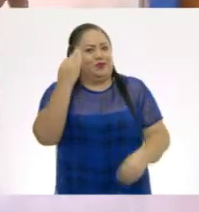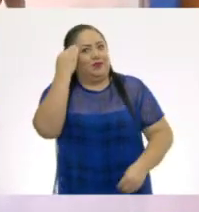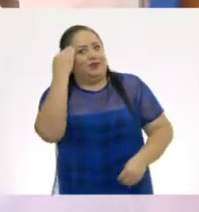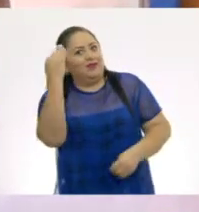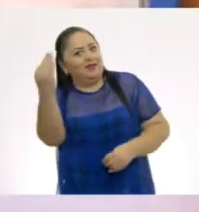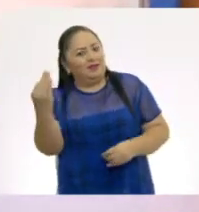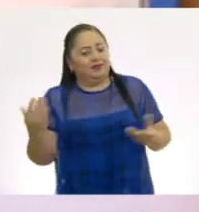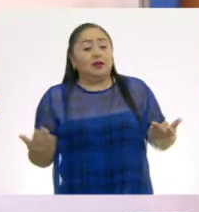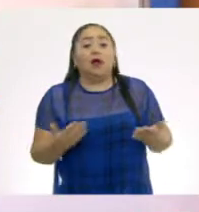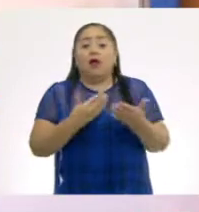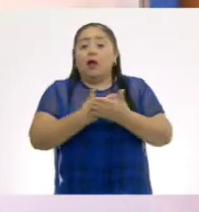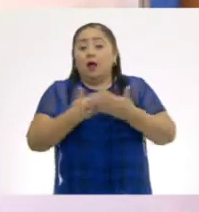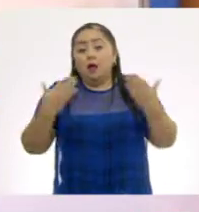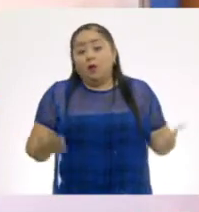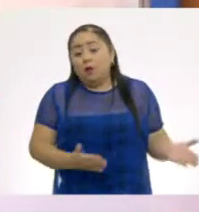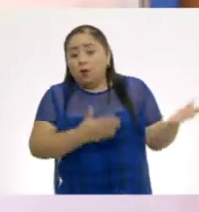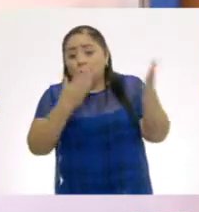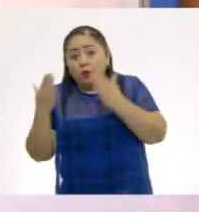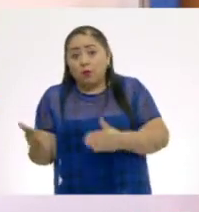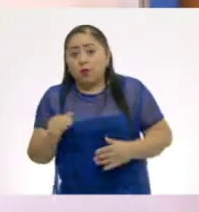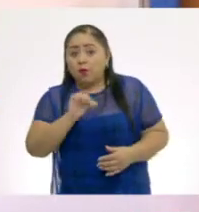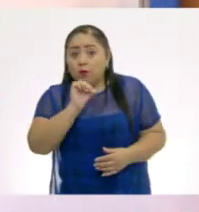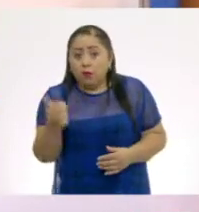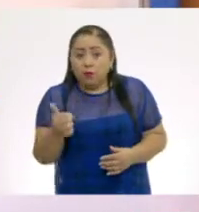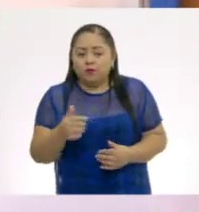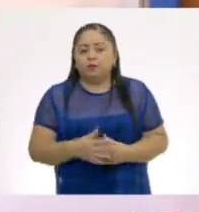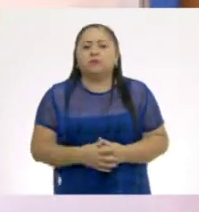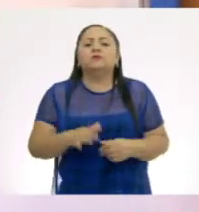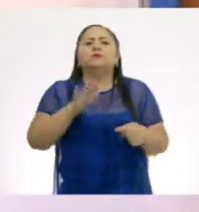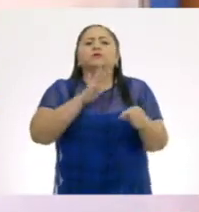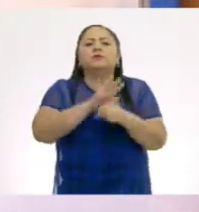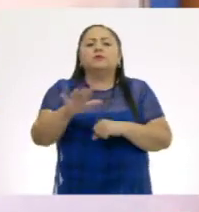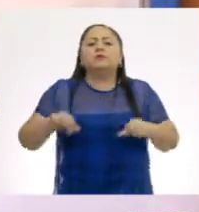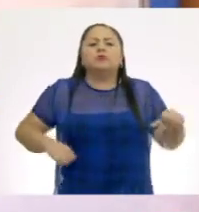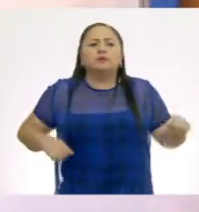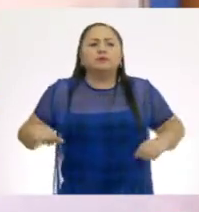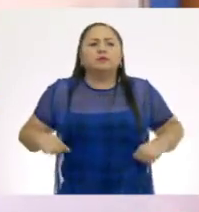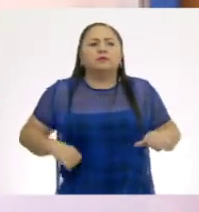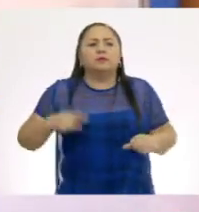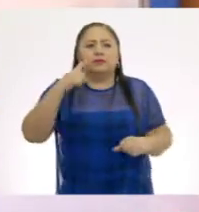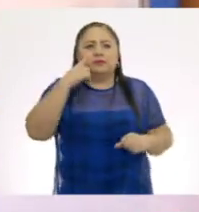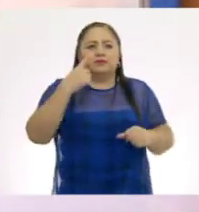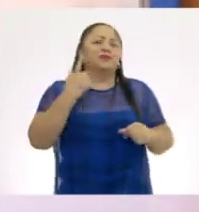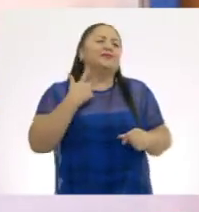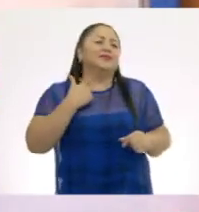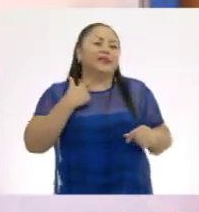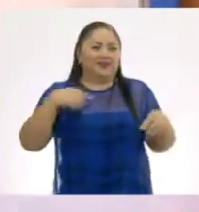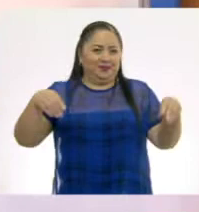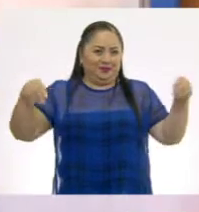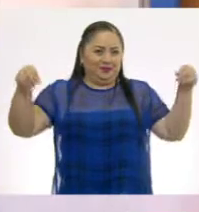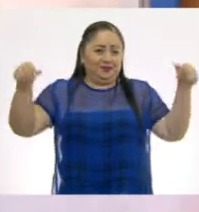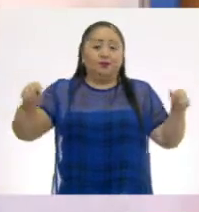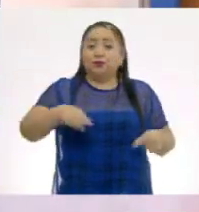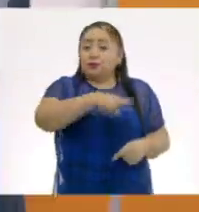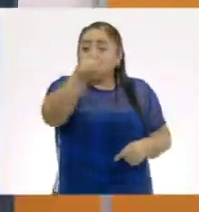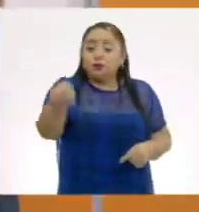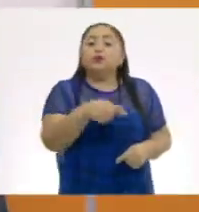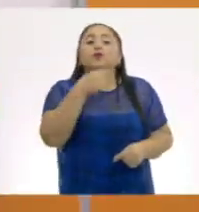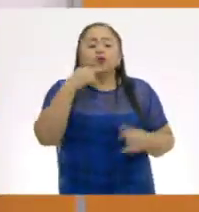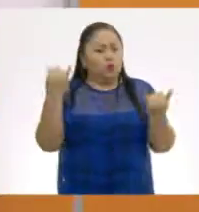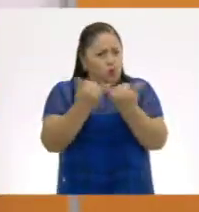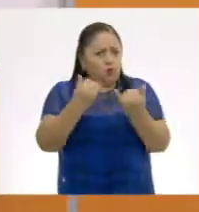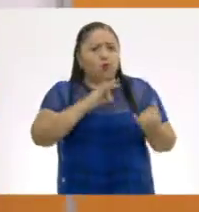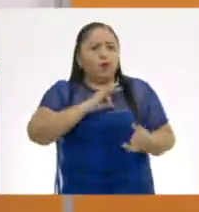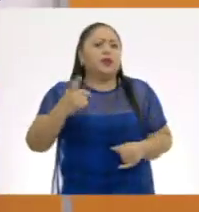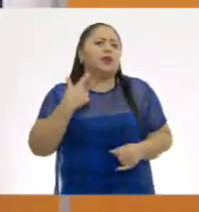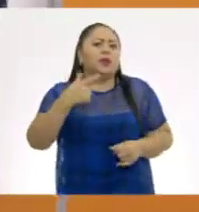Muy bien, ahora vamos a pasar a nuestra siguiente actividad. Vamos a tomar una tela. Ustedes, niños, también pueden tomar una